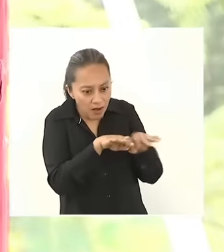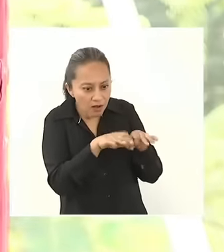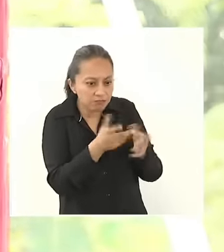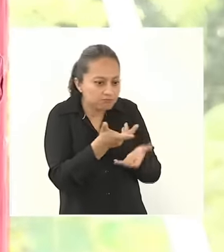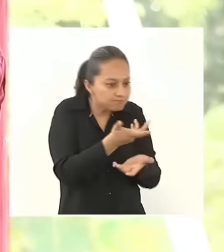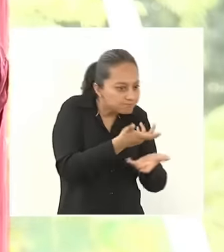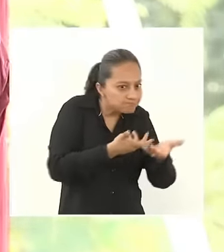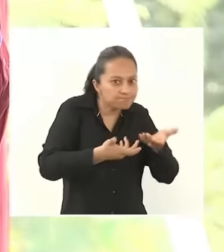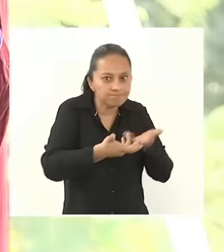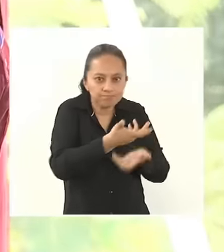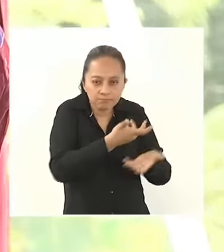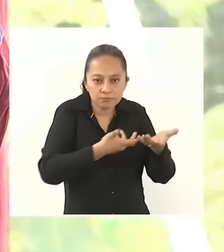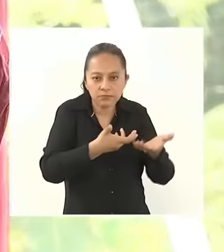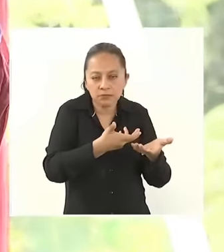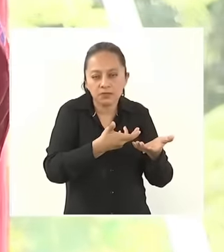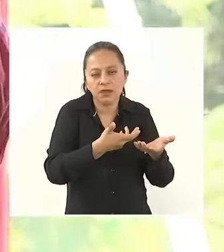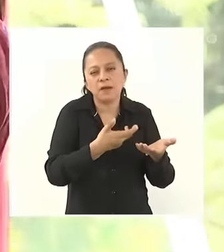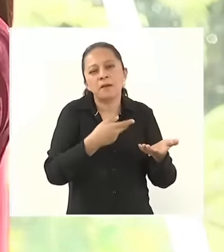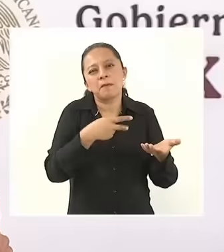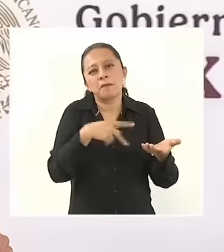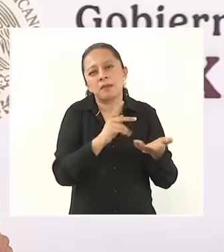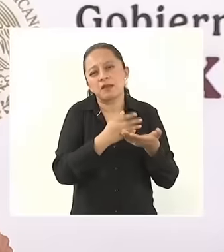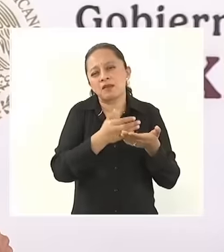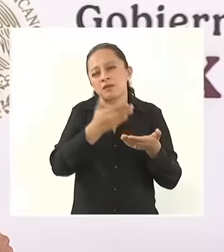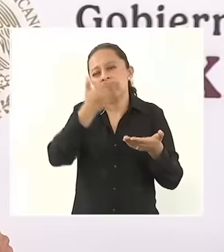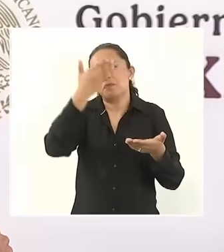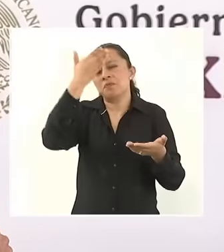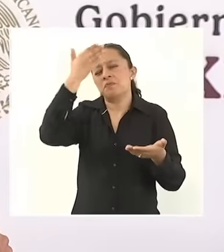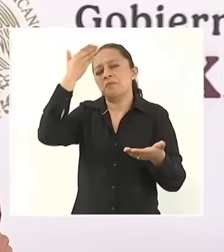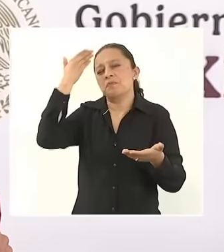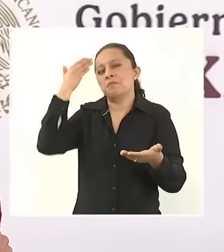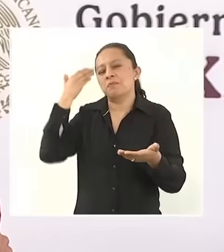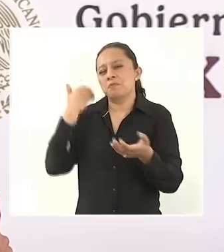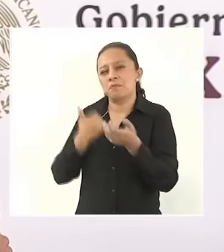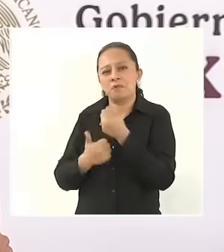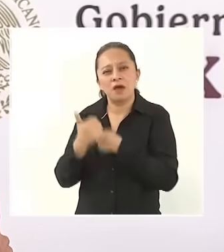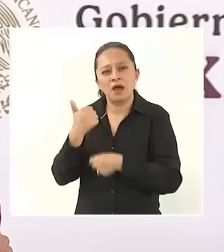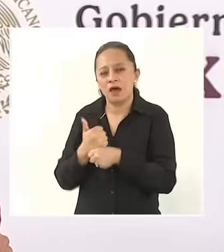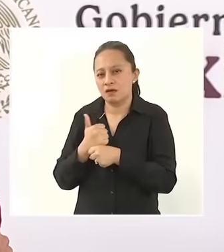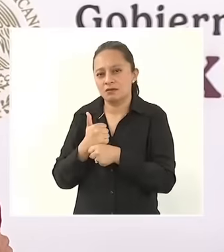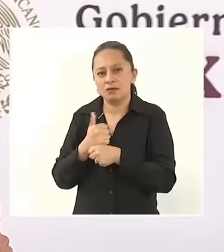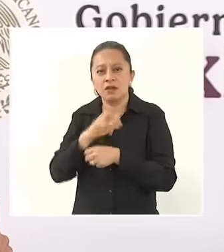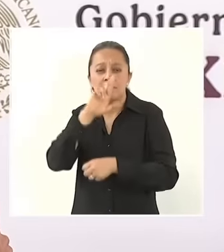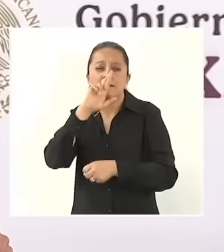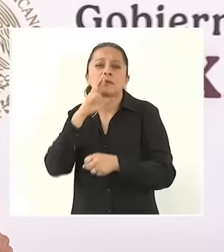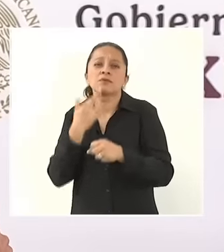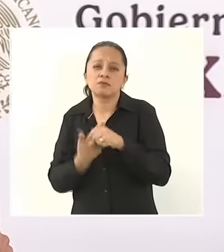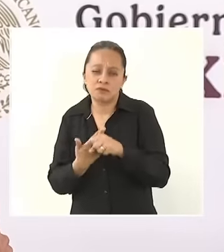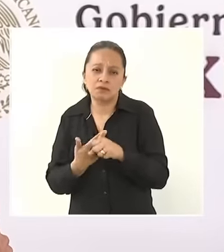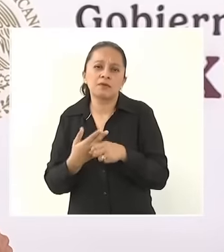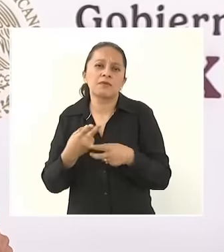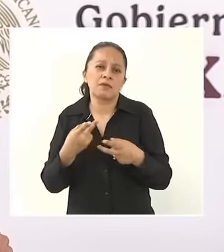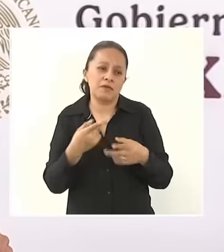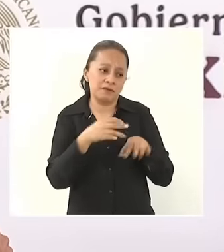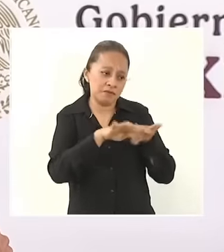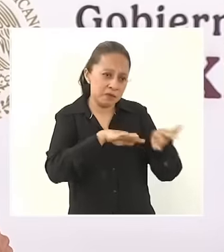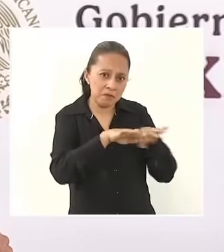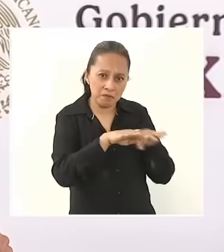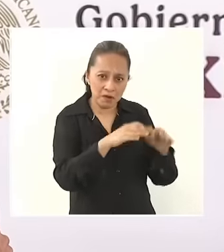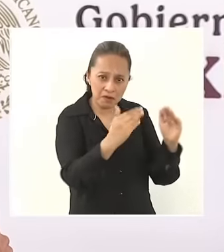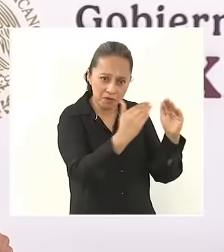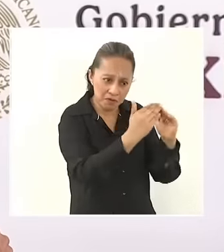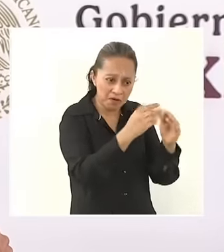hogar. Desde hace muchísimos años, las que nos encargamos del trabajo del hogar somos